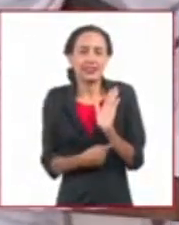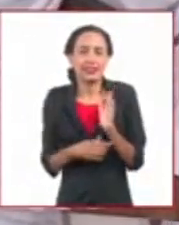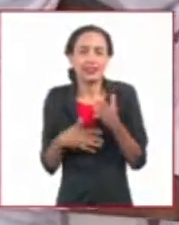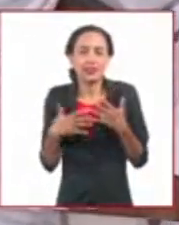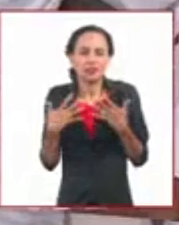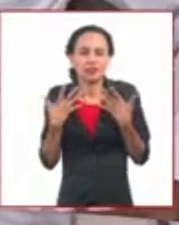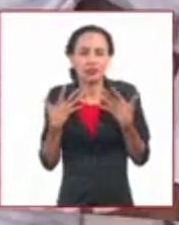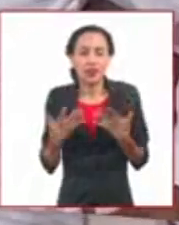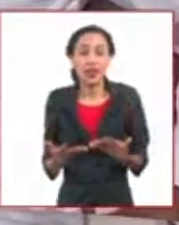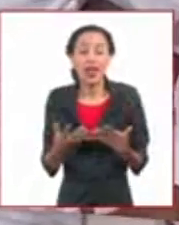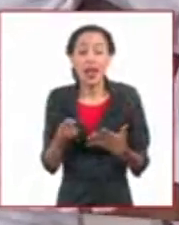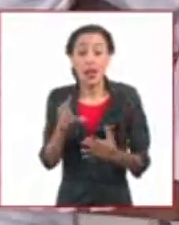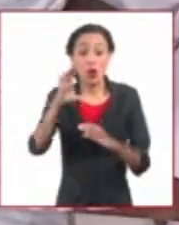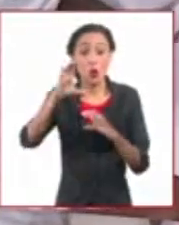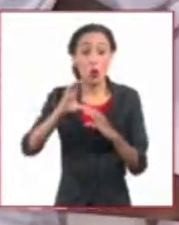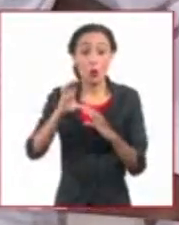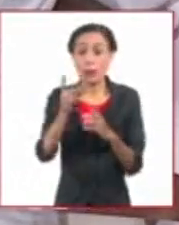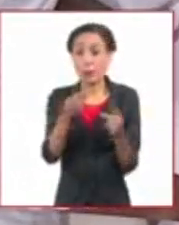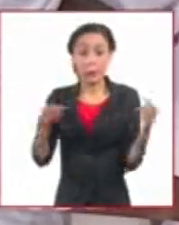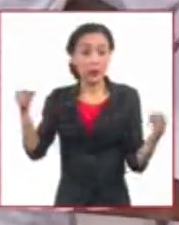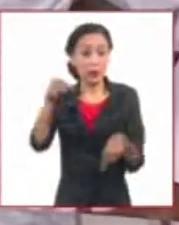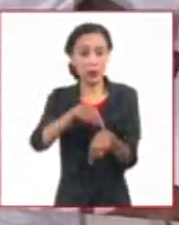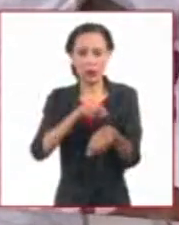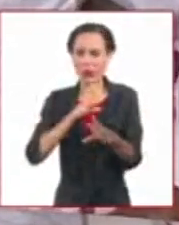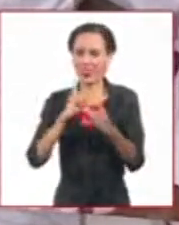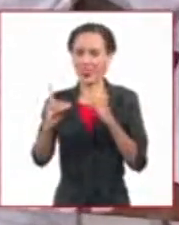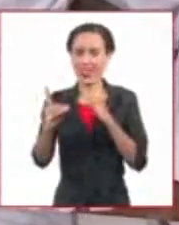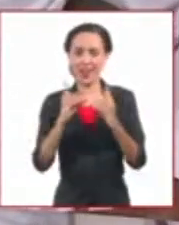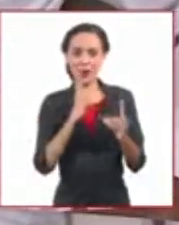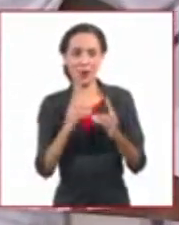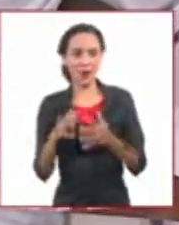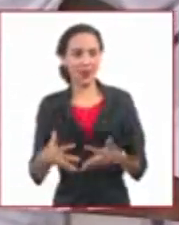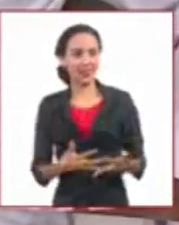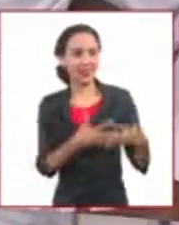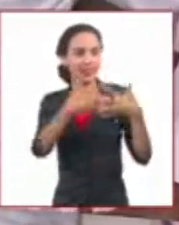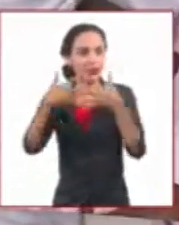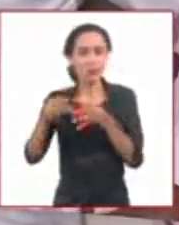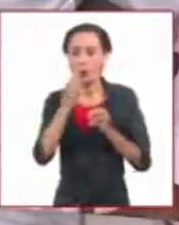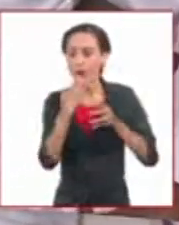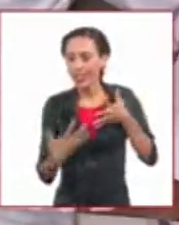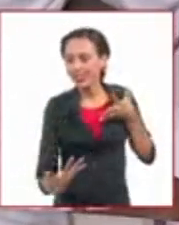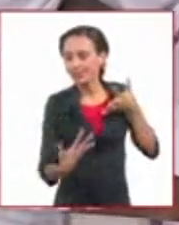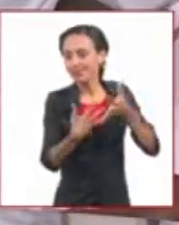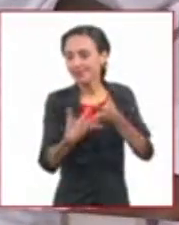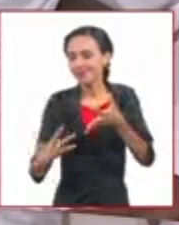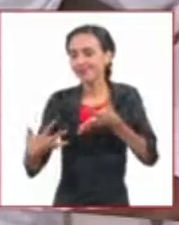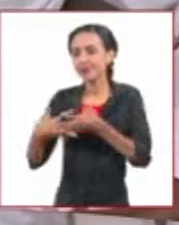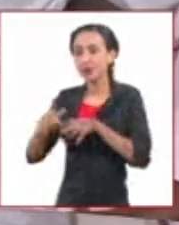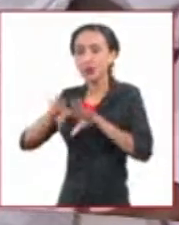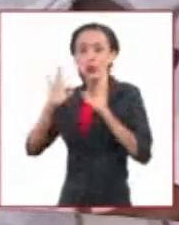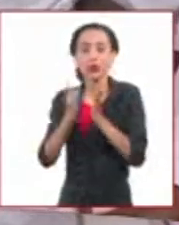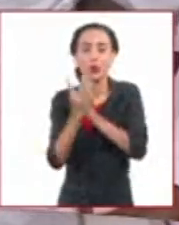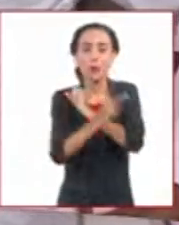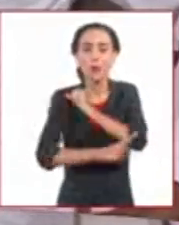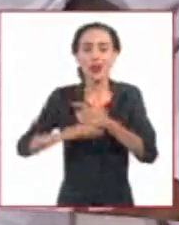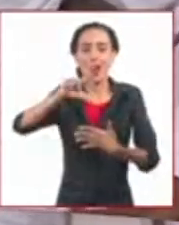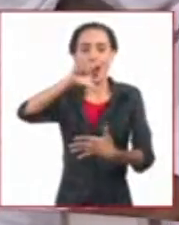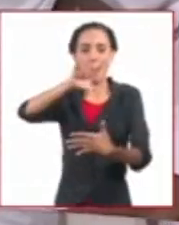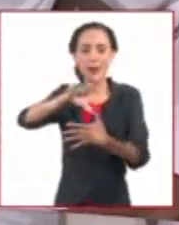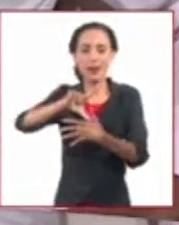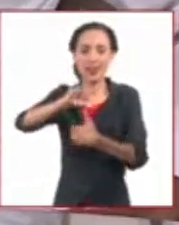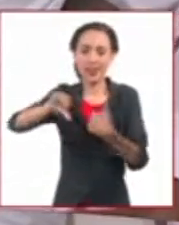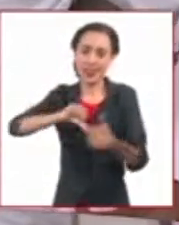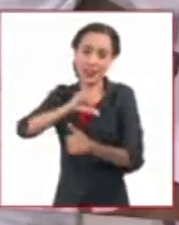principal de diálogo que tiene eeuu con todos sus vecinos en américa latina y el caribe por lo tanto